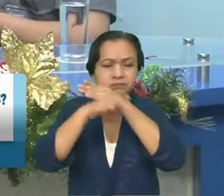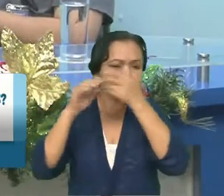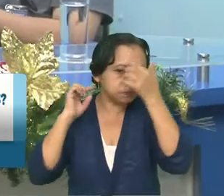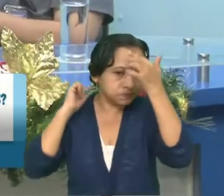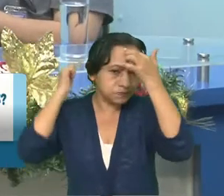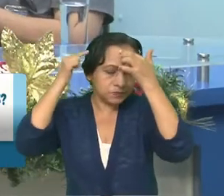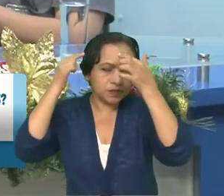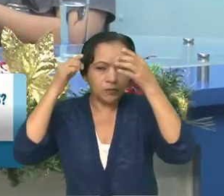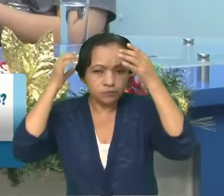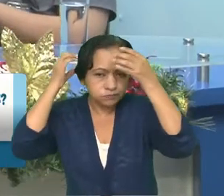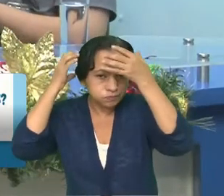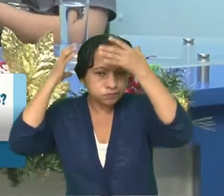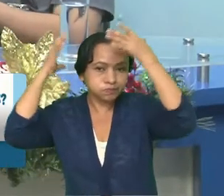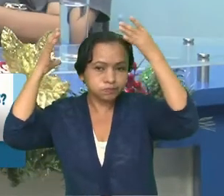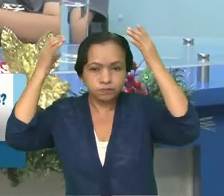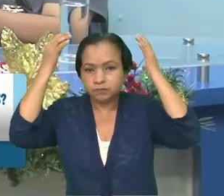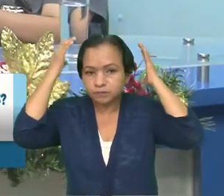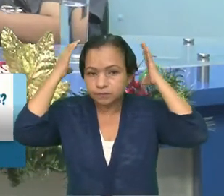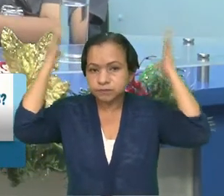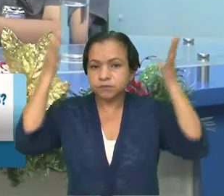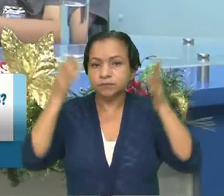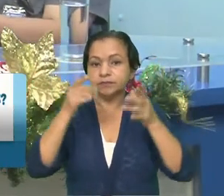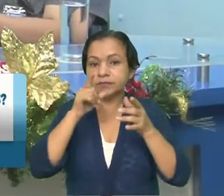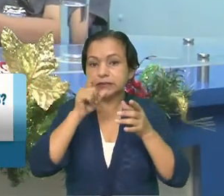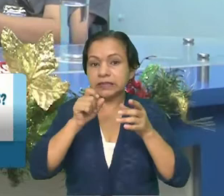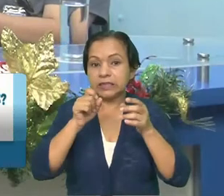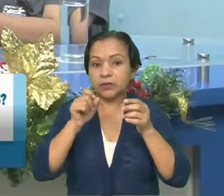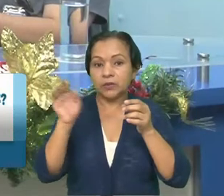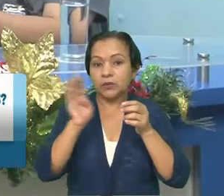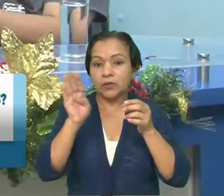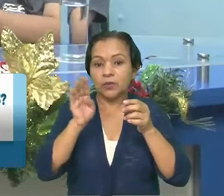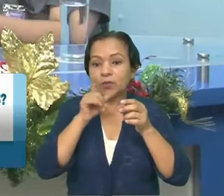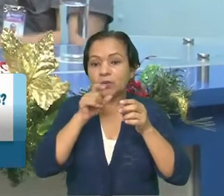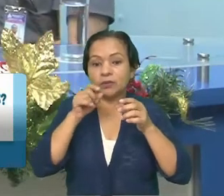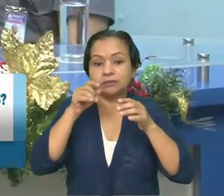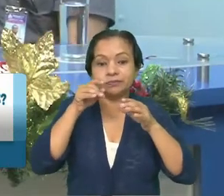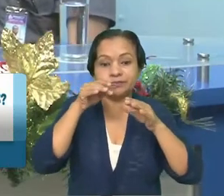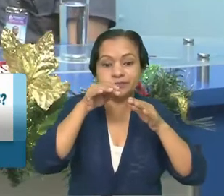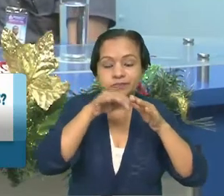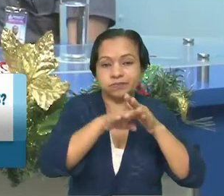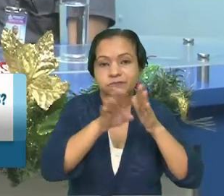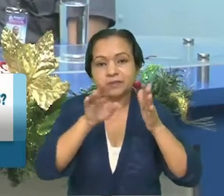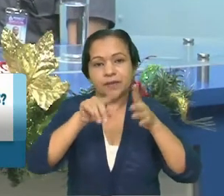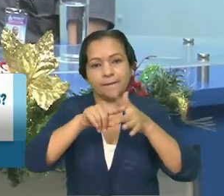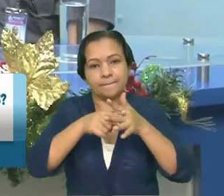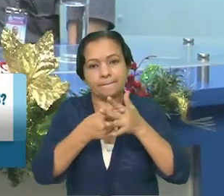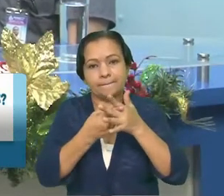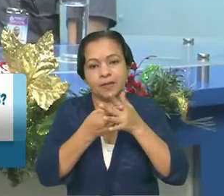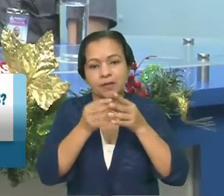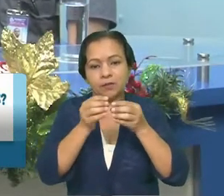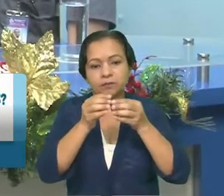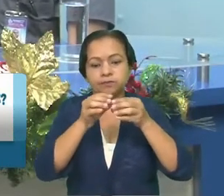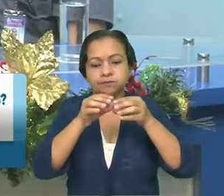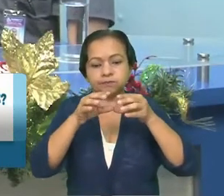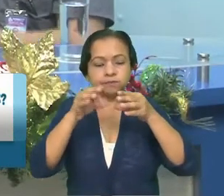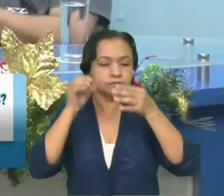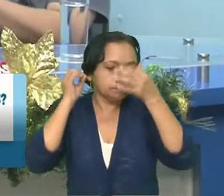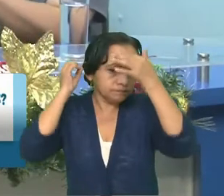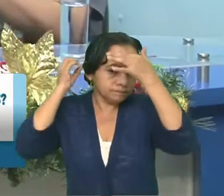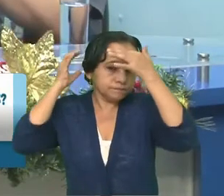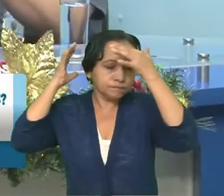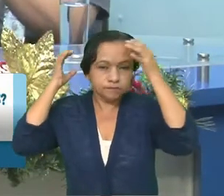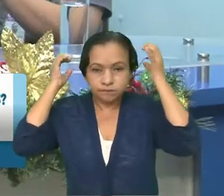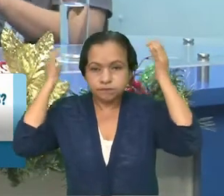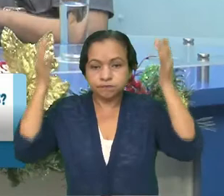una predisposición, si les gusta ir hacia la sustancia blanca, y entonces empiezan a causar inflamación en la mielina, que